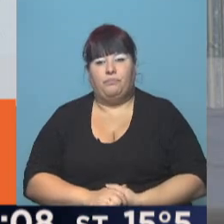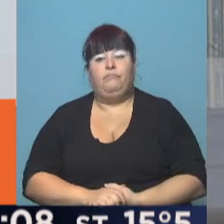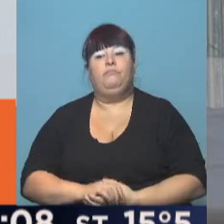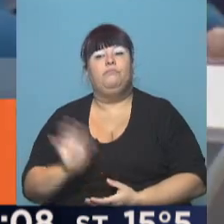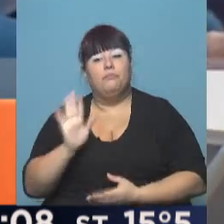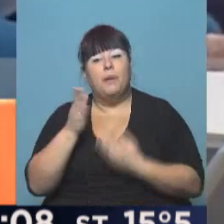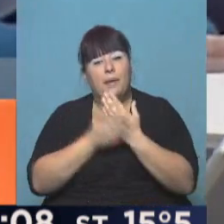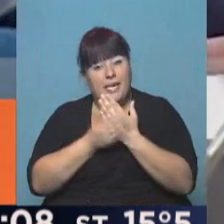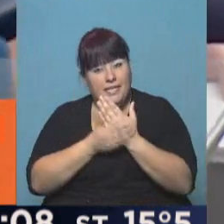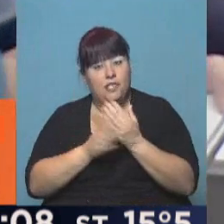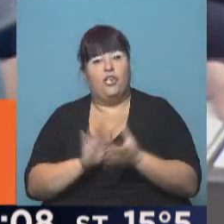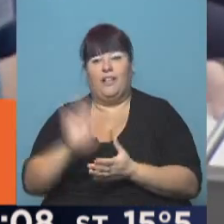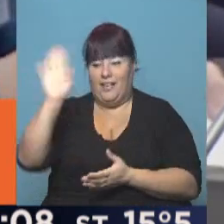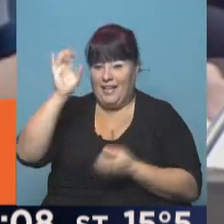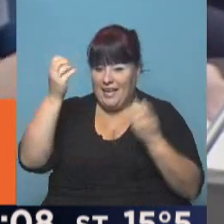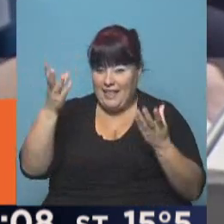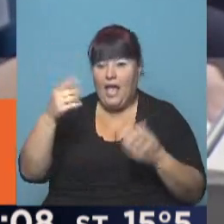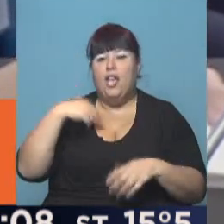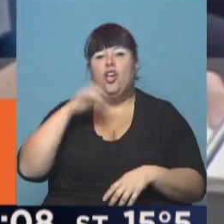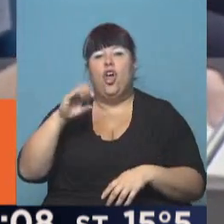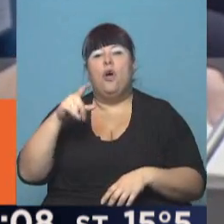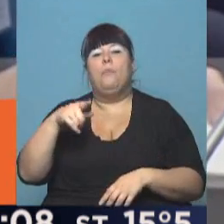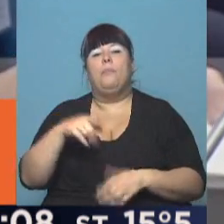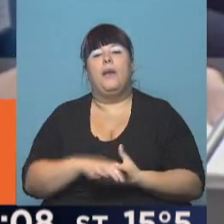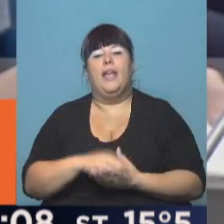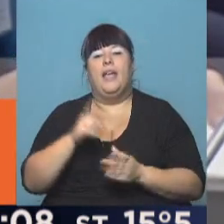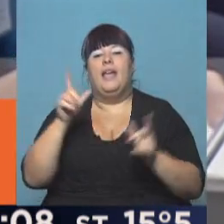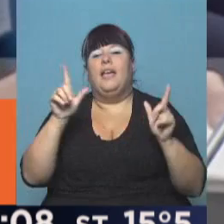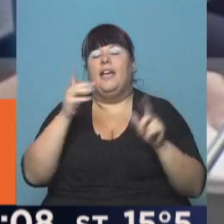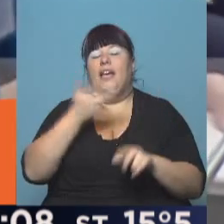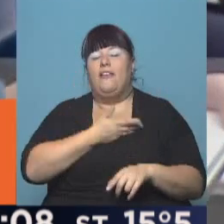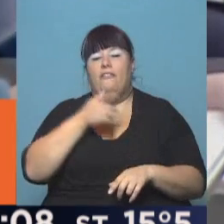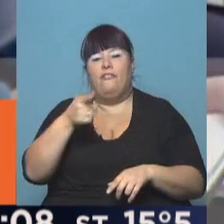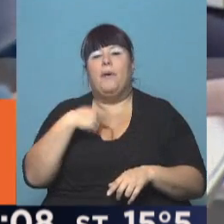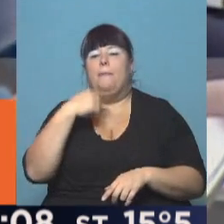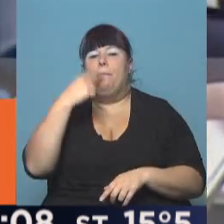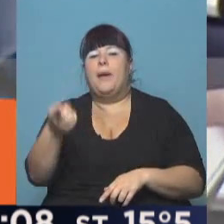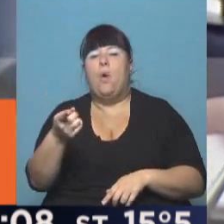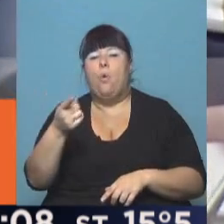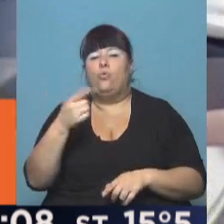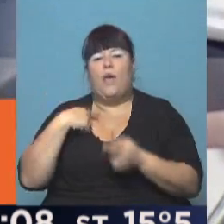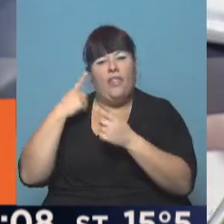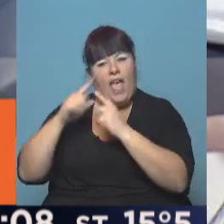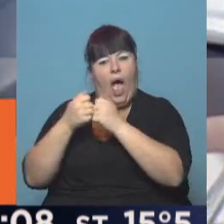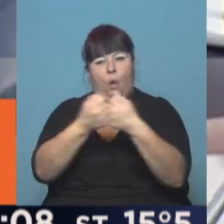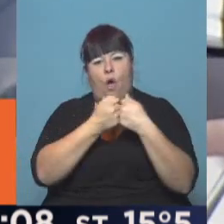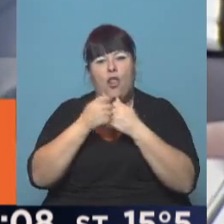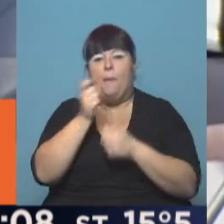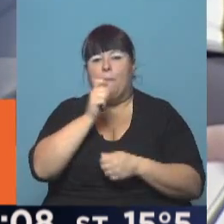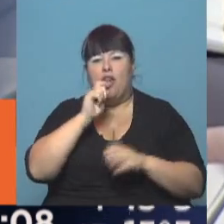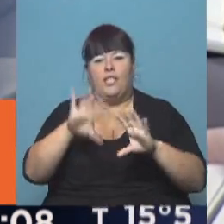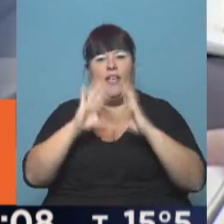Hola, ministro. Hola, ¿qué tal? Hola. Mi nombre es Irene Valiente, de la agencia EFE. Le realizo una pregunta consensuada con los